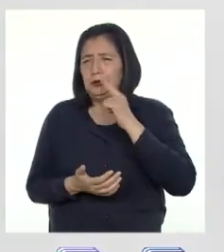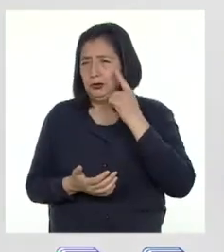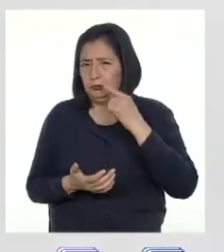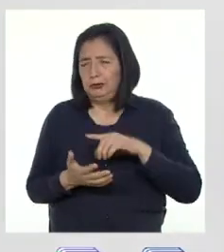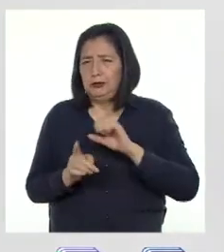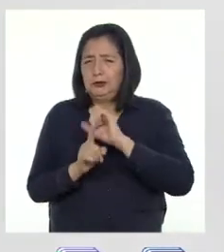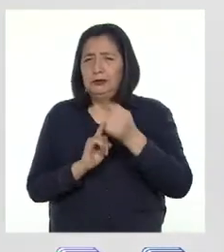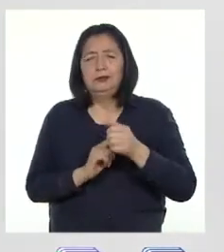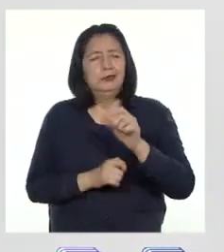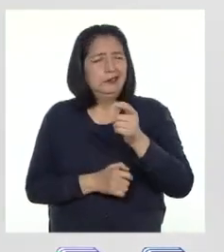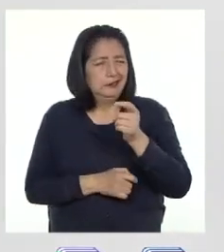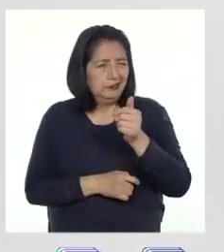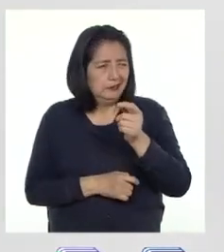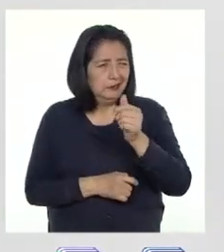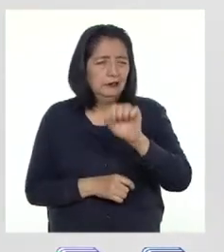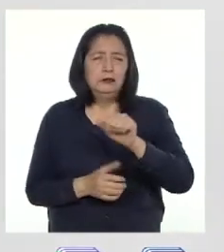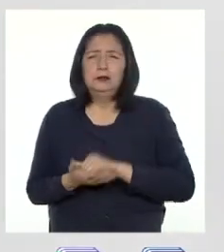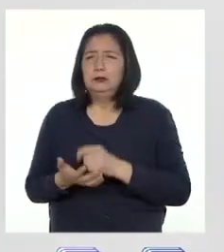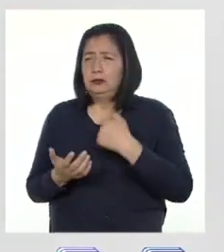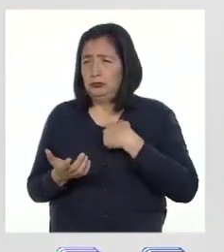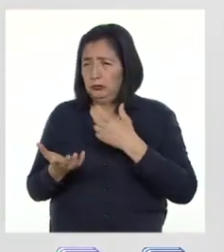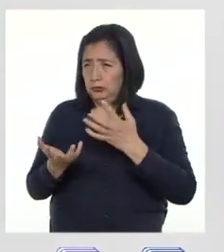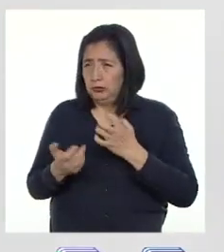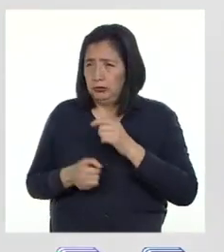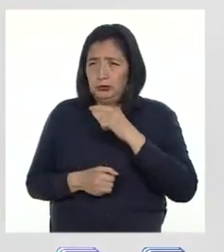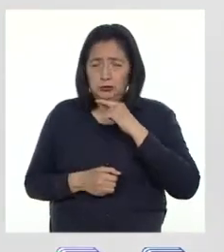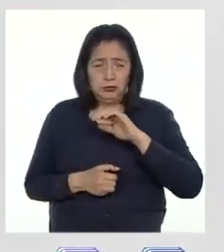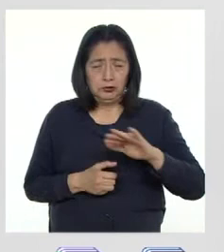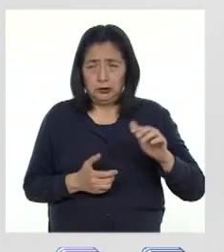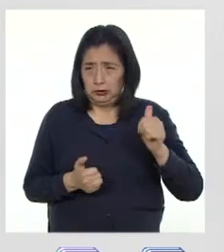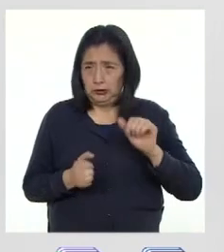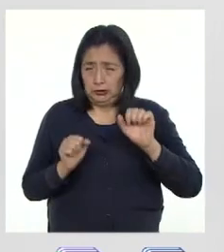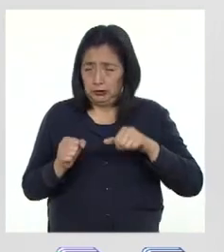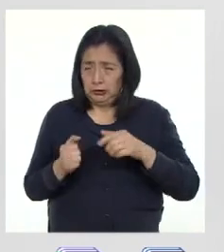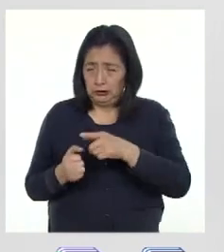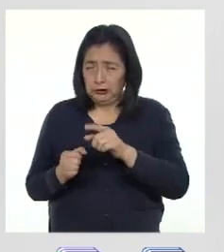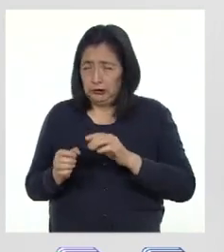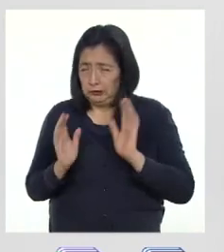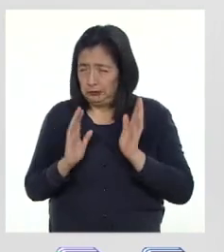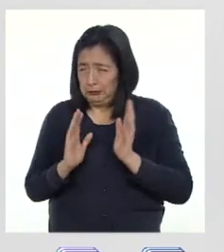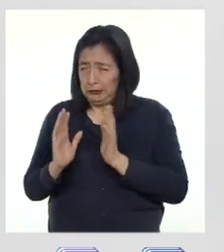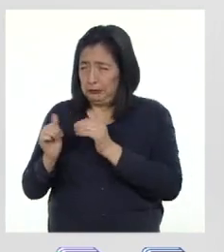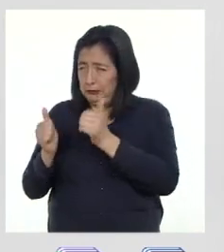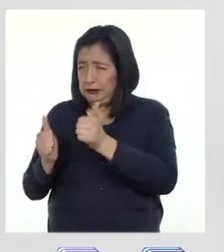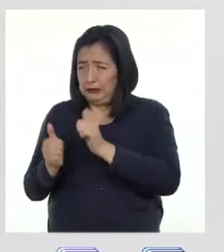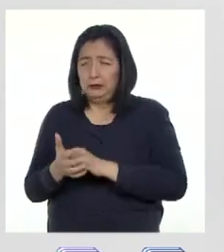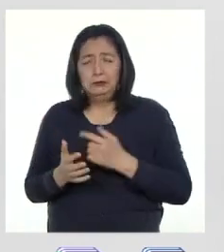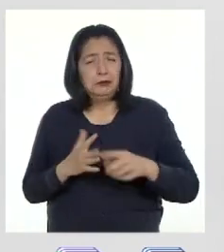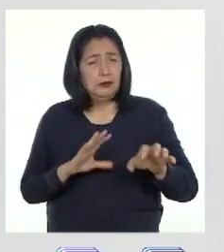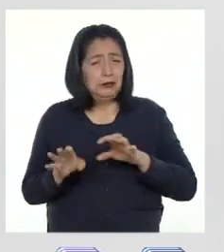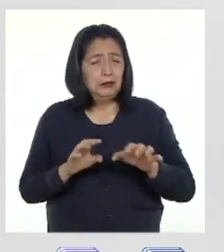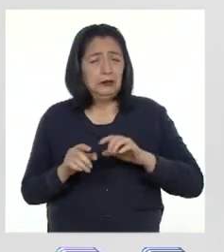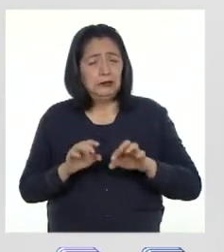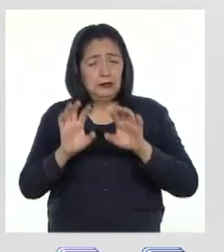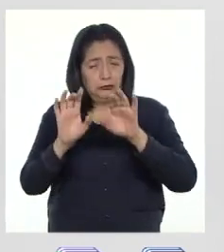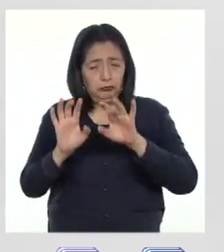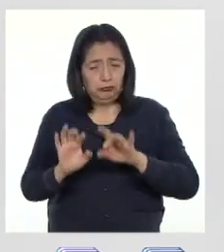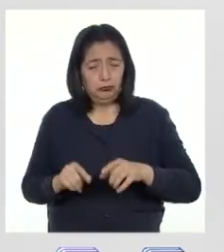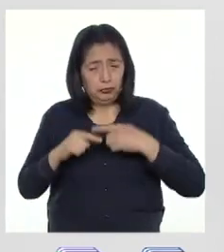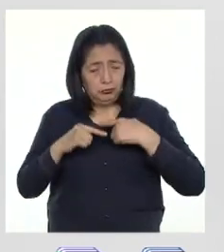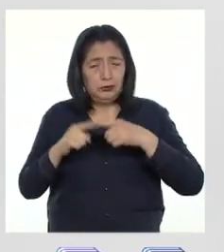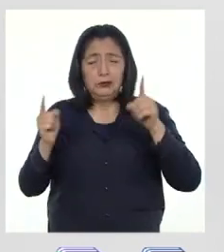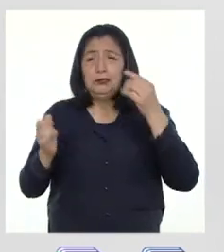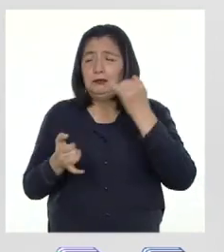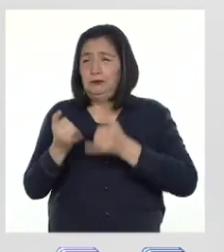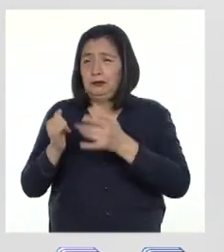sociedad. Casi, casi. Como quiero que las chicas y chicos queden bien preparados para hacer sus mensajes al finalizar